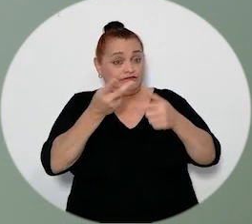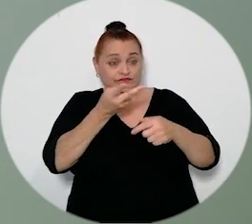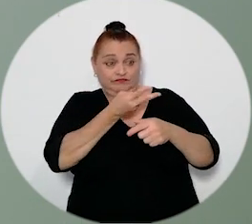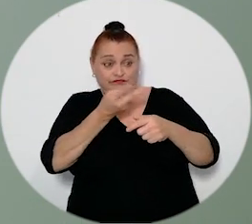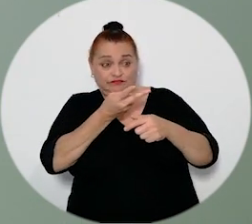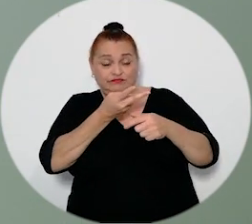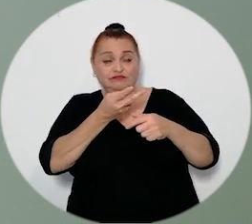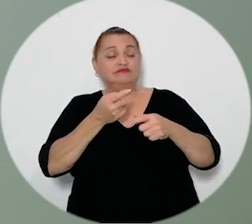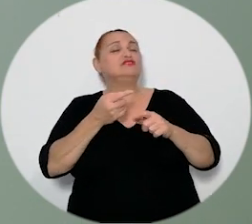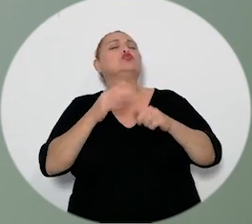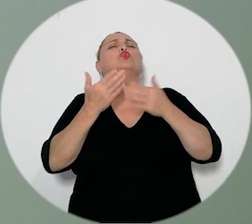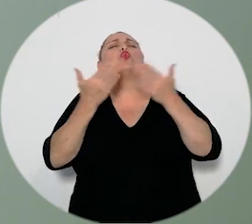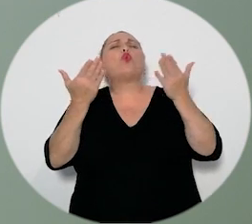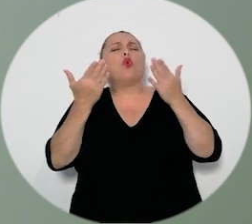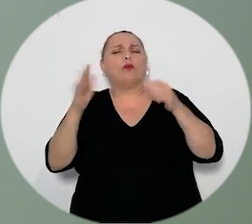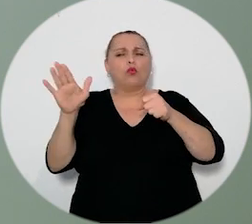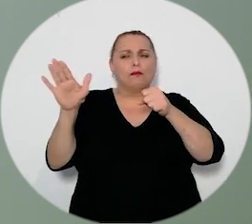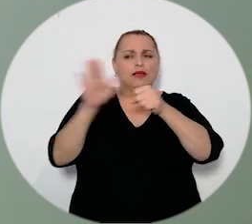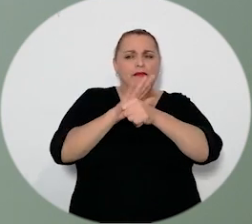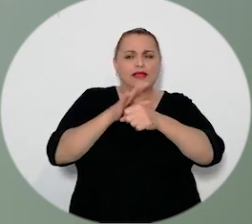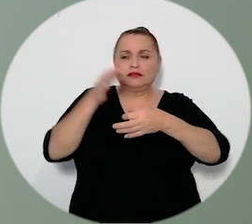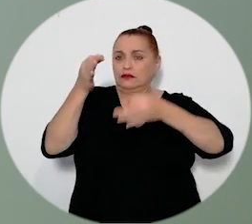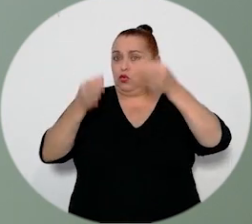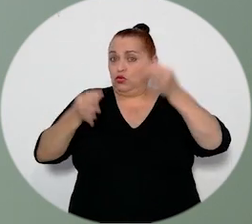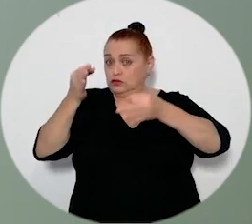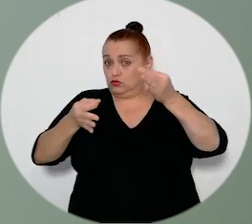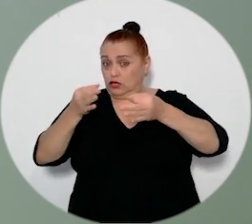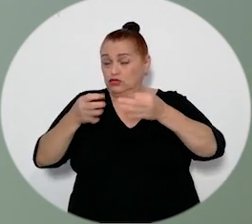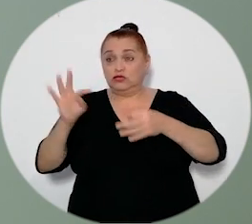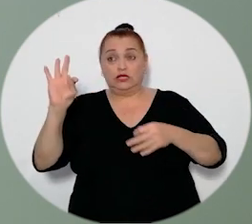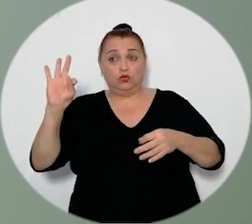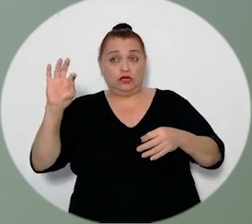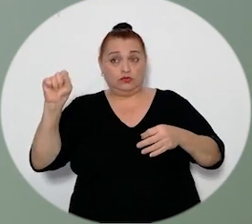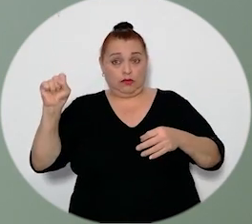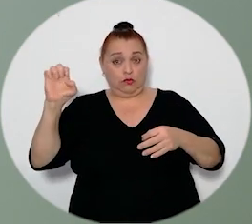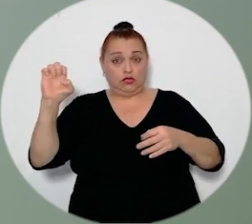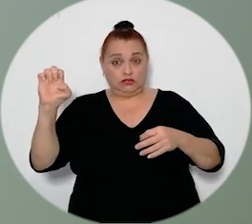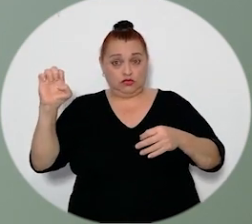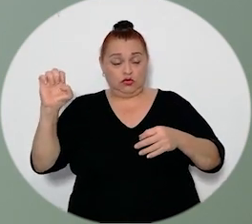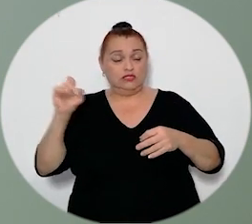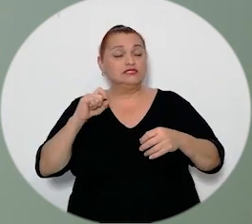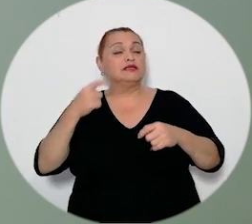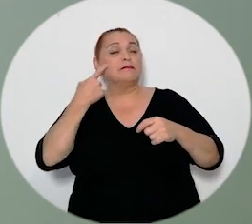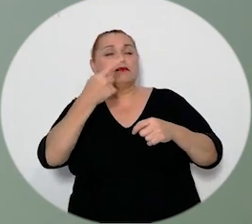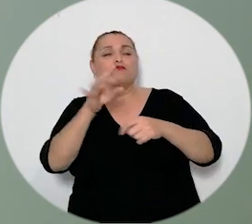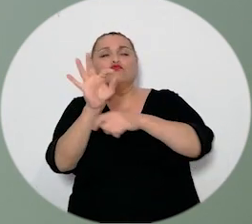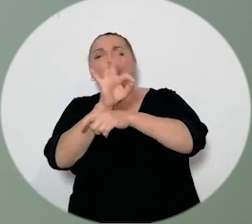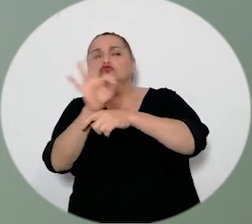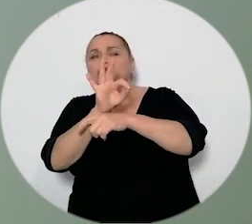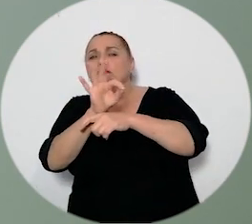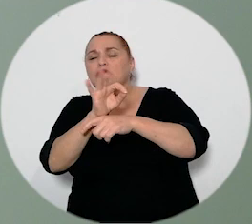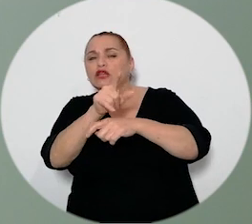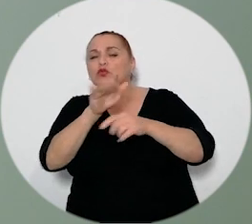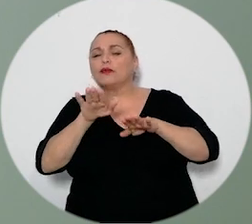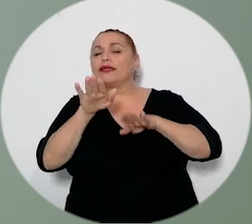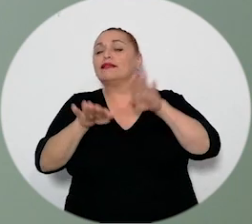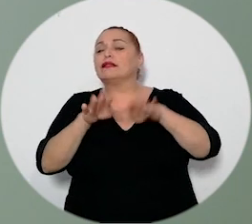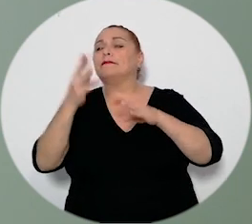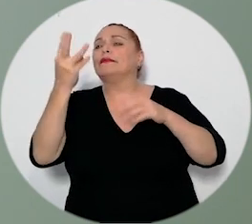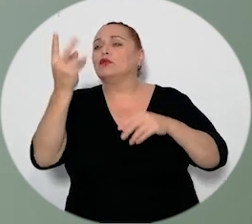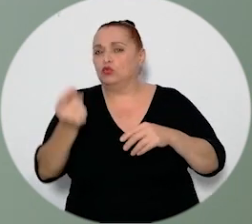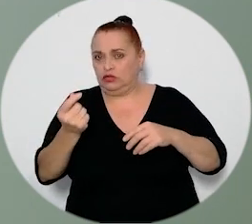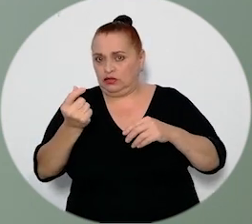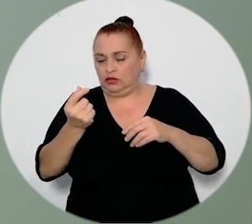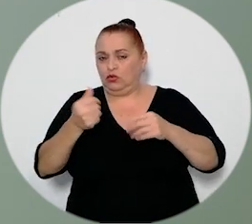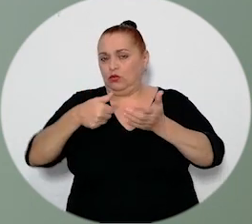primero, se dirige a conocer cómo ha complementado la jurisprudencia del Tribunal Supremo de Elecciones la concepción y funcionamiento de la etapa